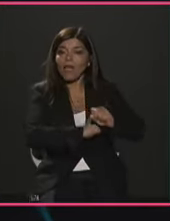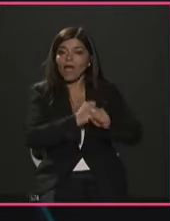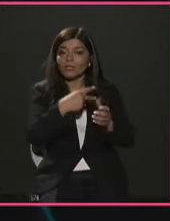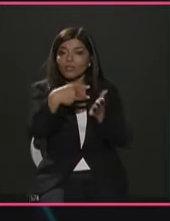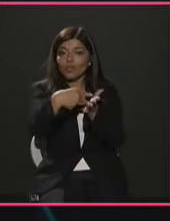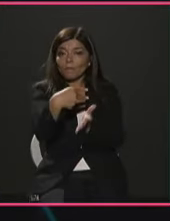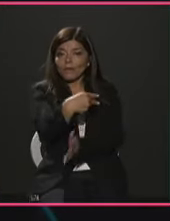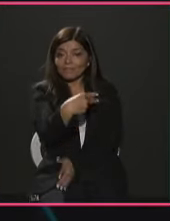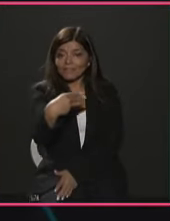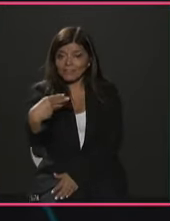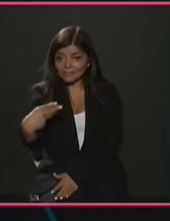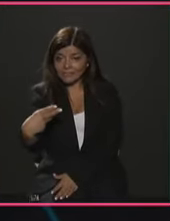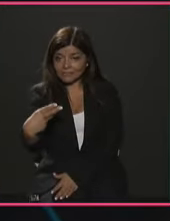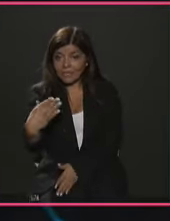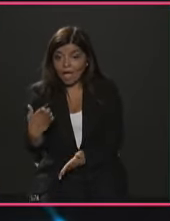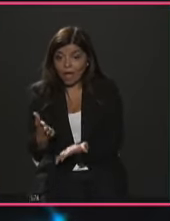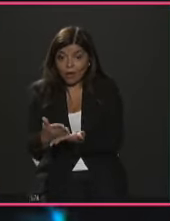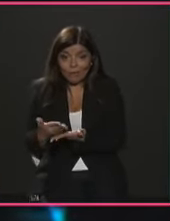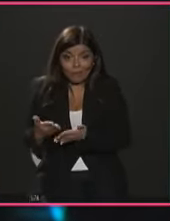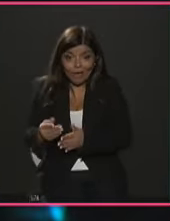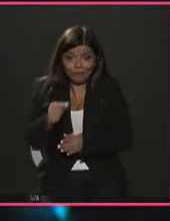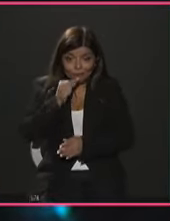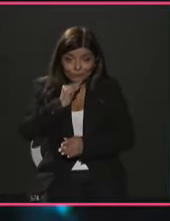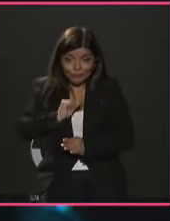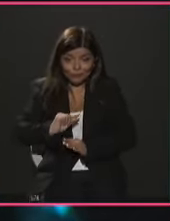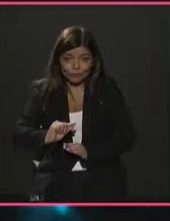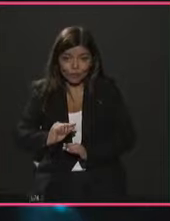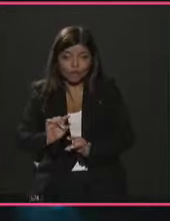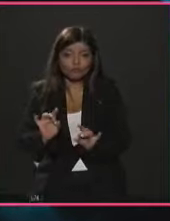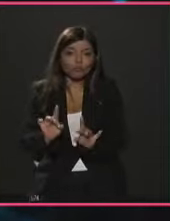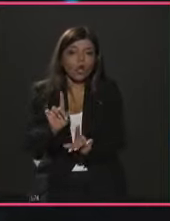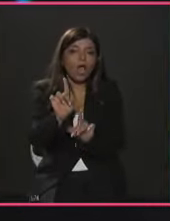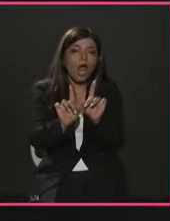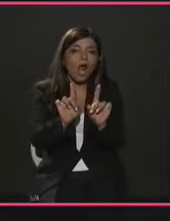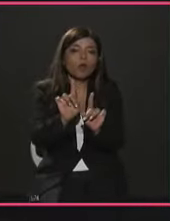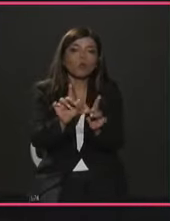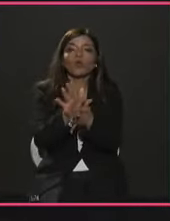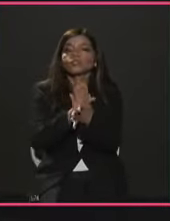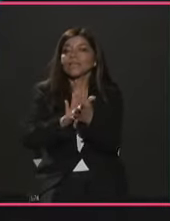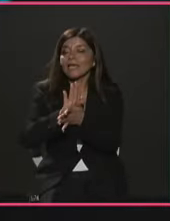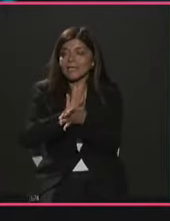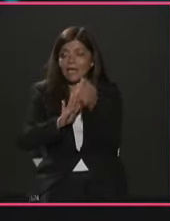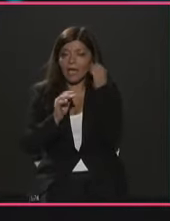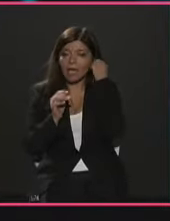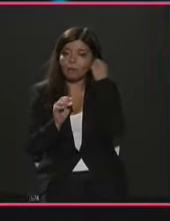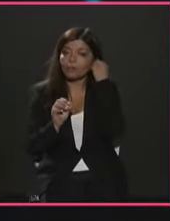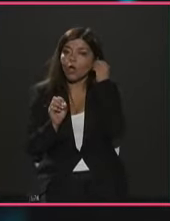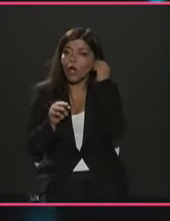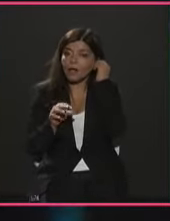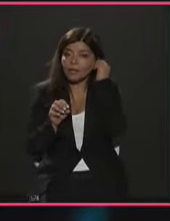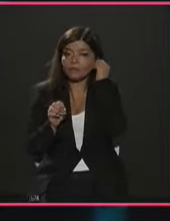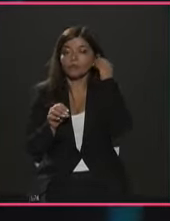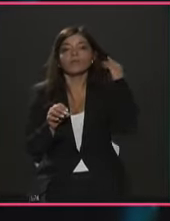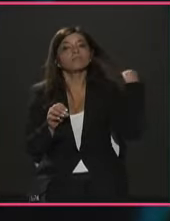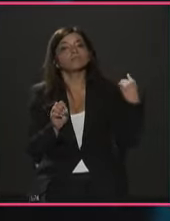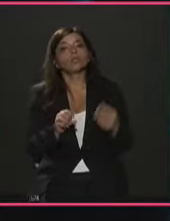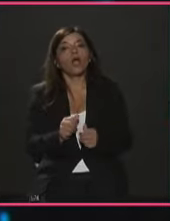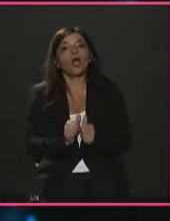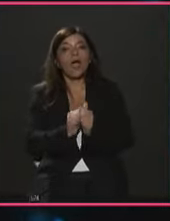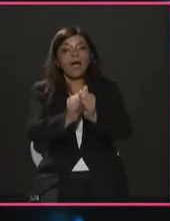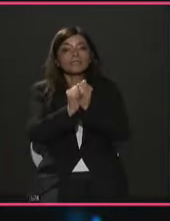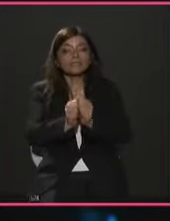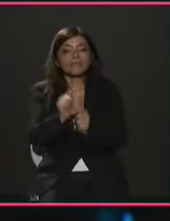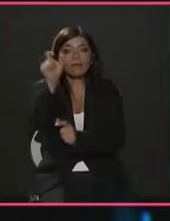2023 y mientras preparamos lo que viene a continuación solamente algunos algunos ejemplos Ah en en educación asistentes